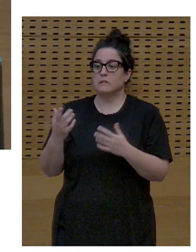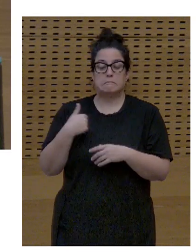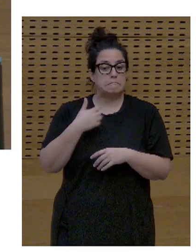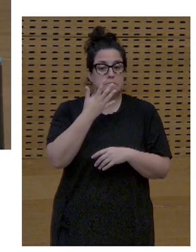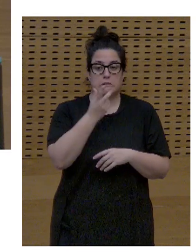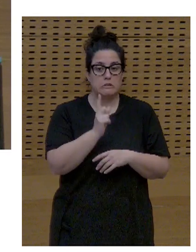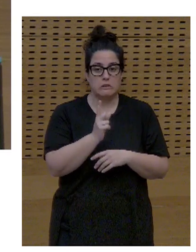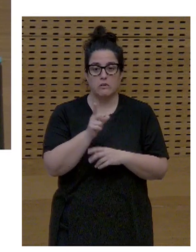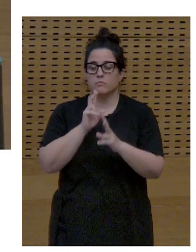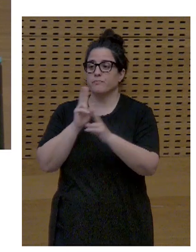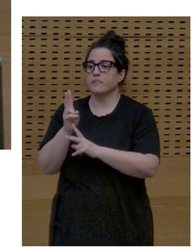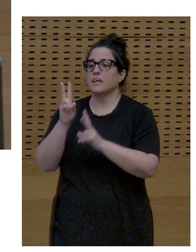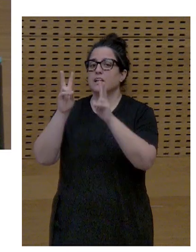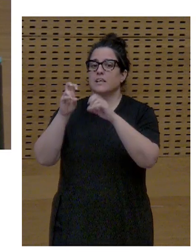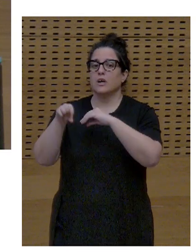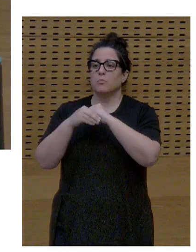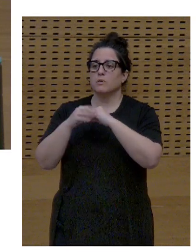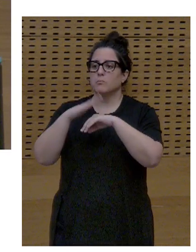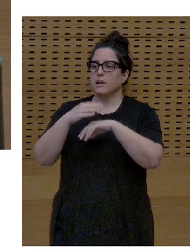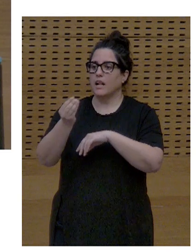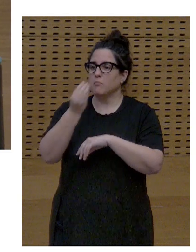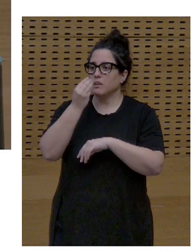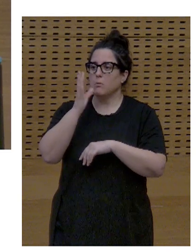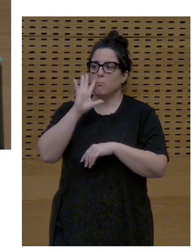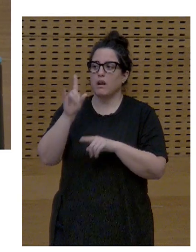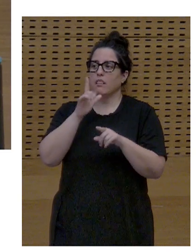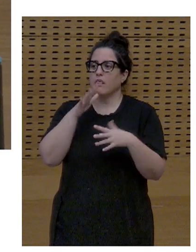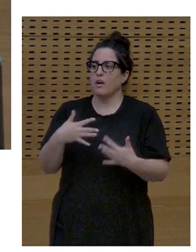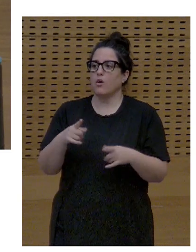que parece ser que, bueno, pues que son la panacea